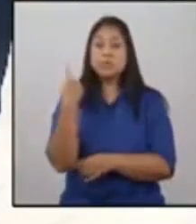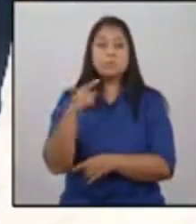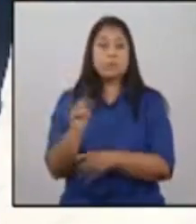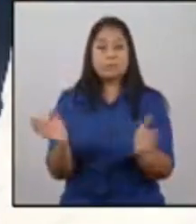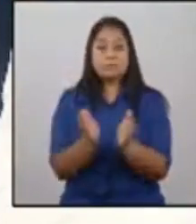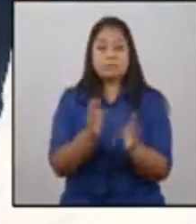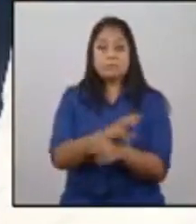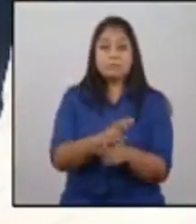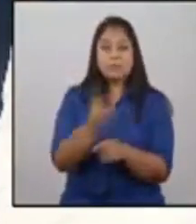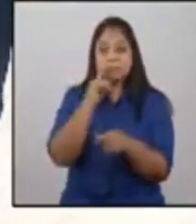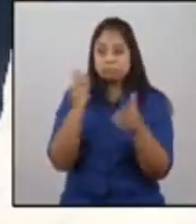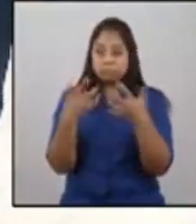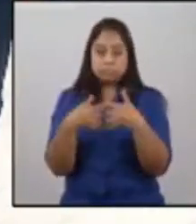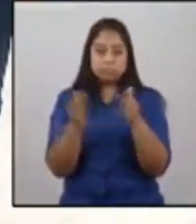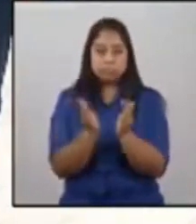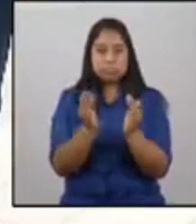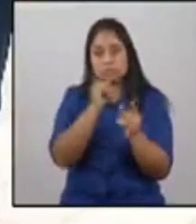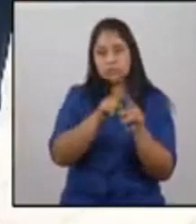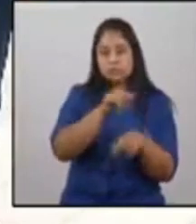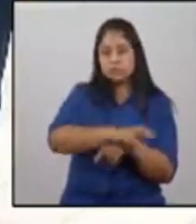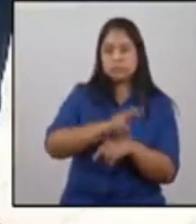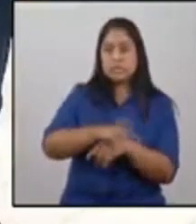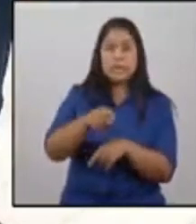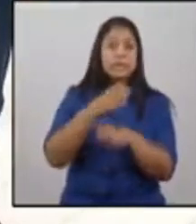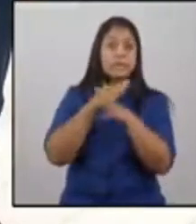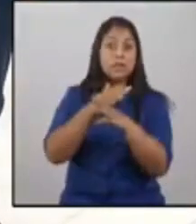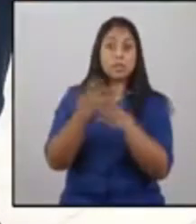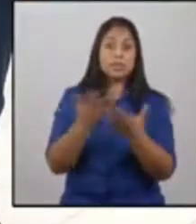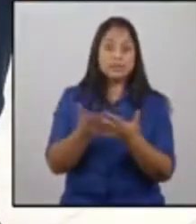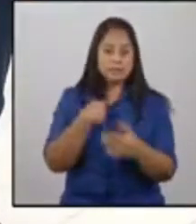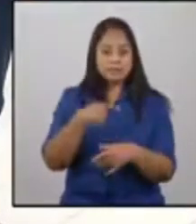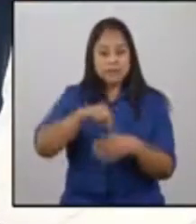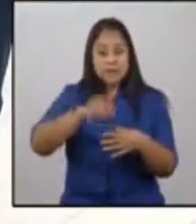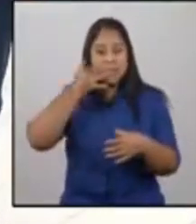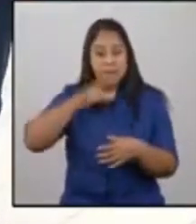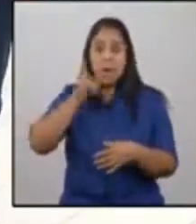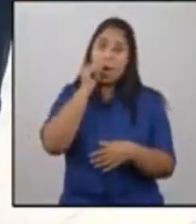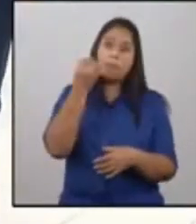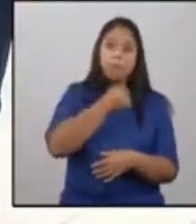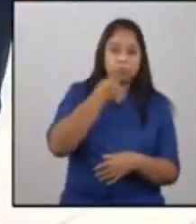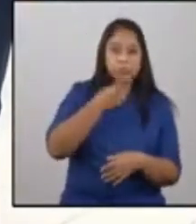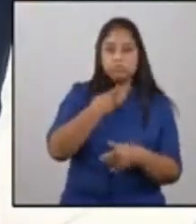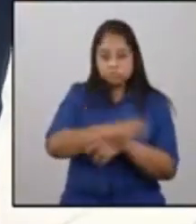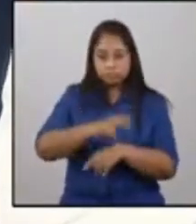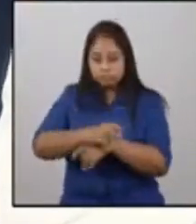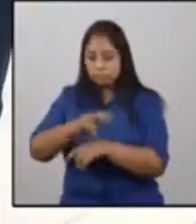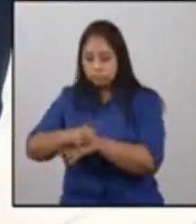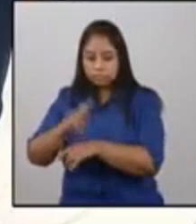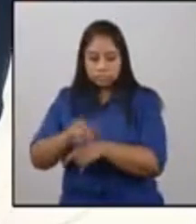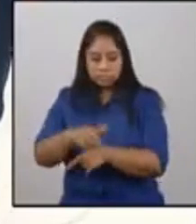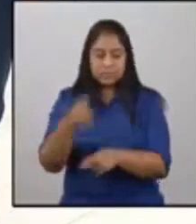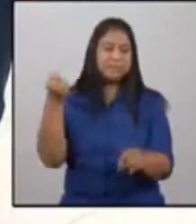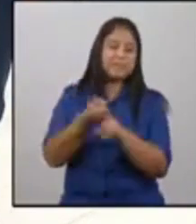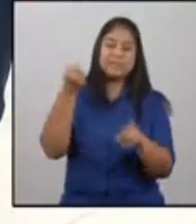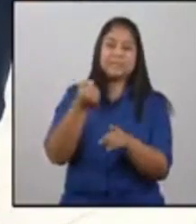campesino. Por eso es que ese seguro se convierte en la posibilidad de que el hombre y la mujer que trabaja la tierra sepa que al final del camino, por